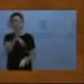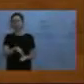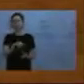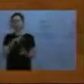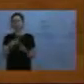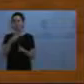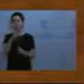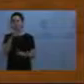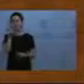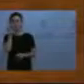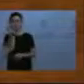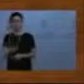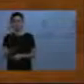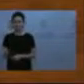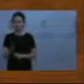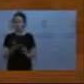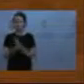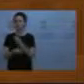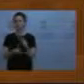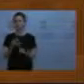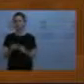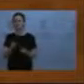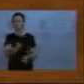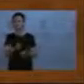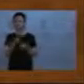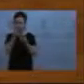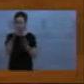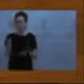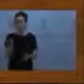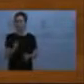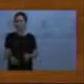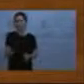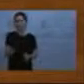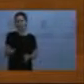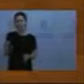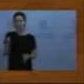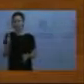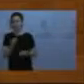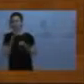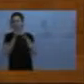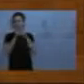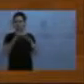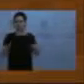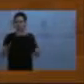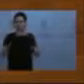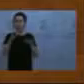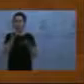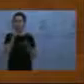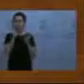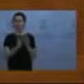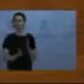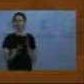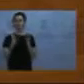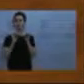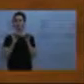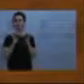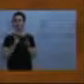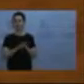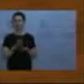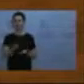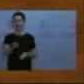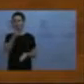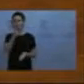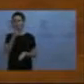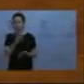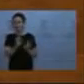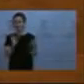probablemente es hacer política, intentar transmitir estos valores a la sociedad. Entra en casos concretos, por ejemplo, el dopaje, por supuesto la lucha